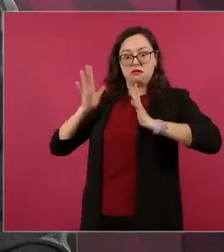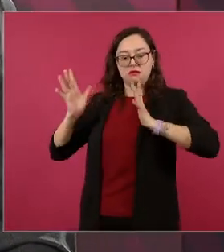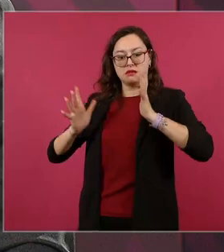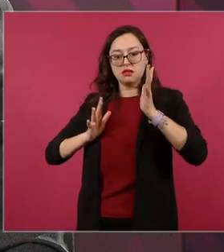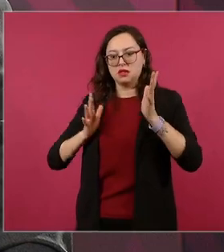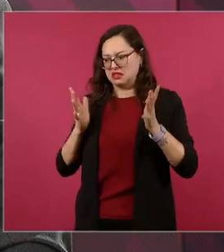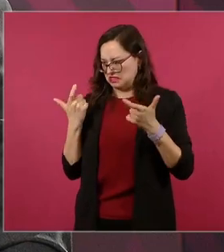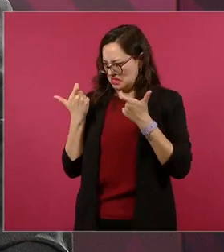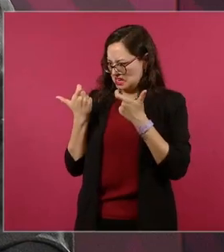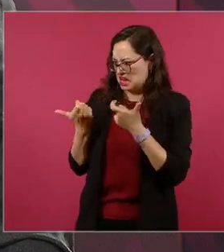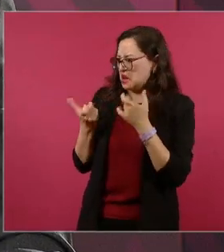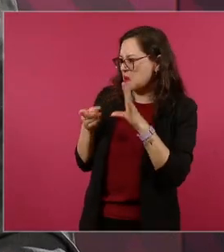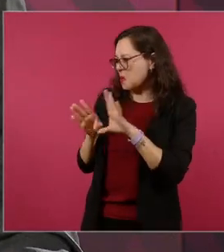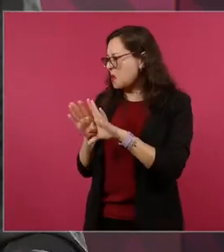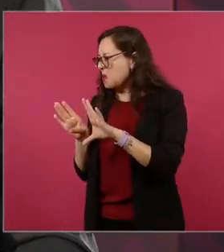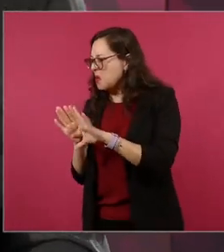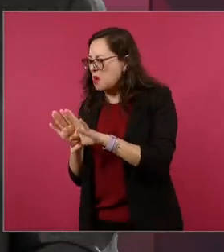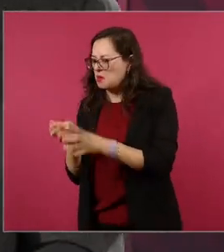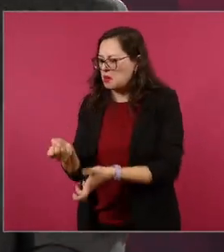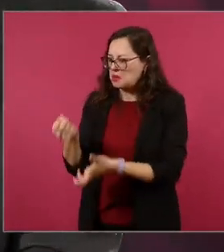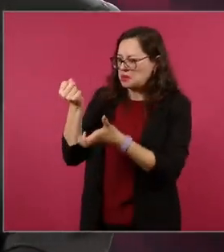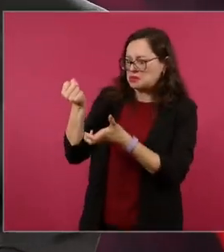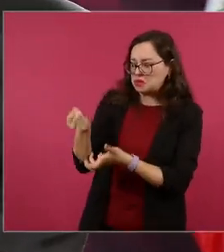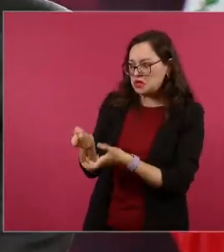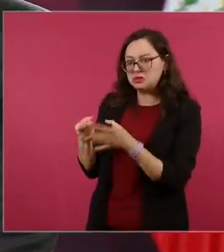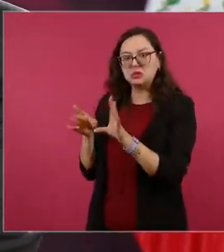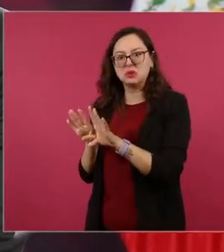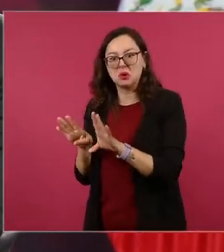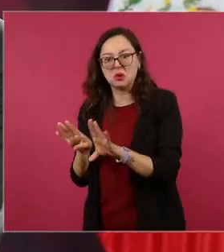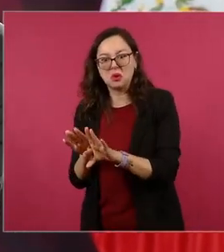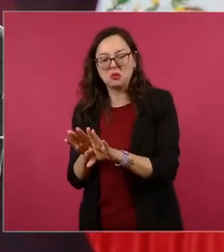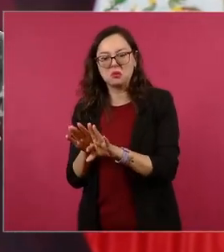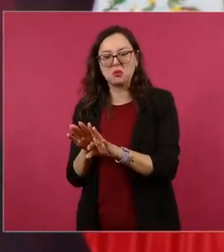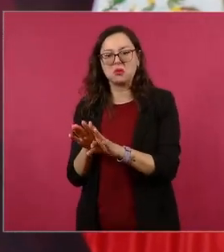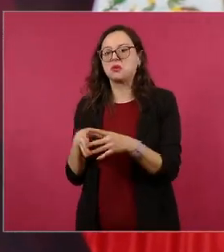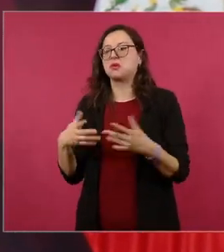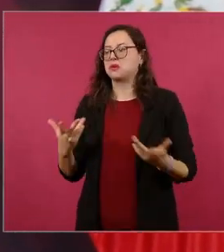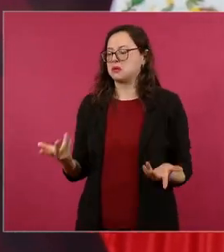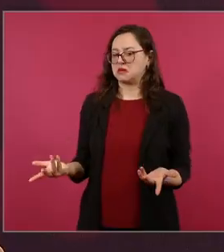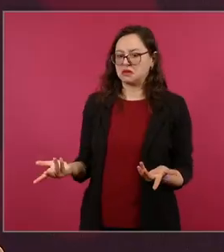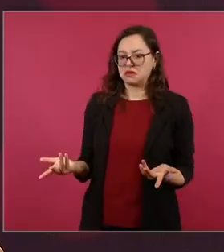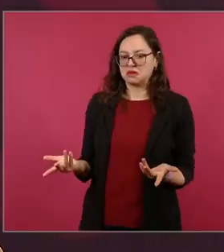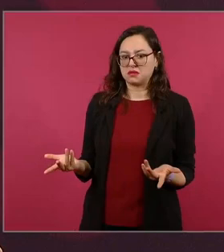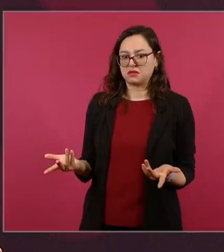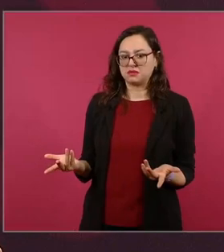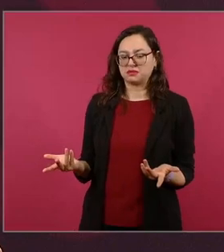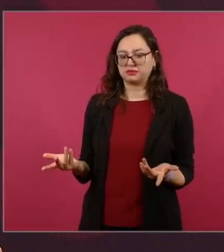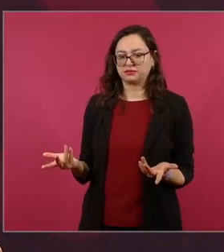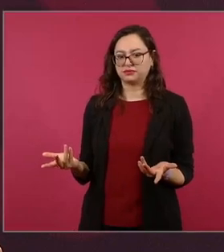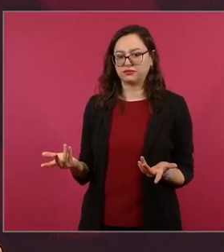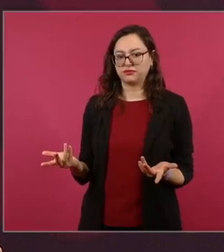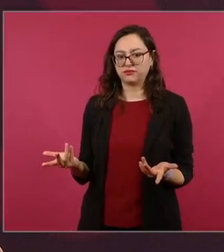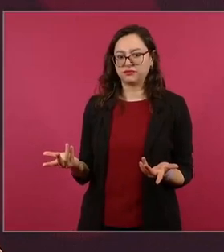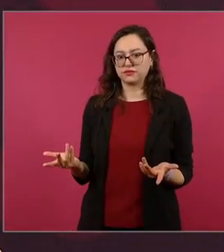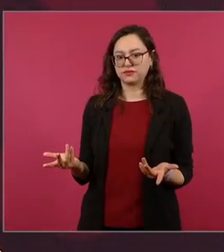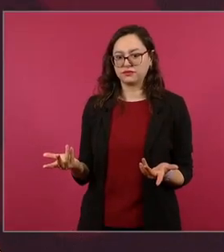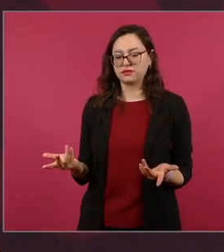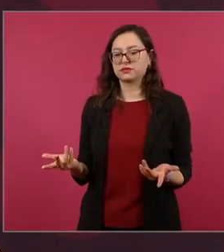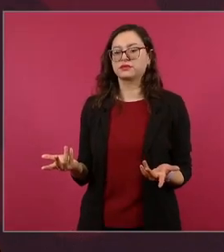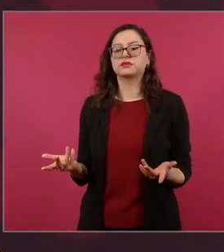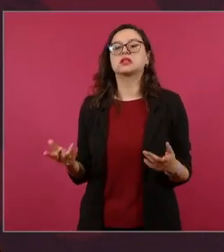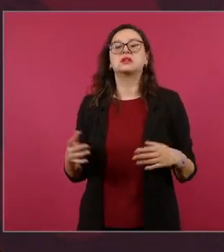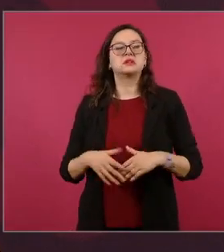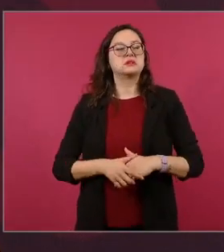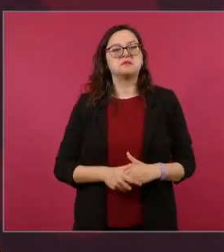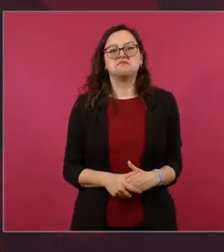sostienen, es porque se les entrega dinero al pueblo, por eso